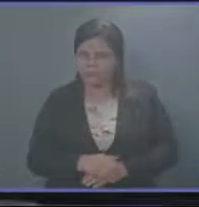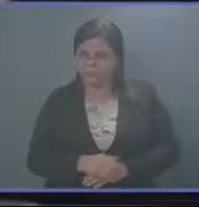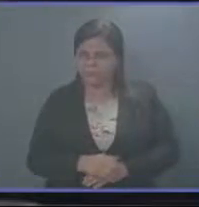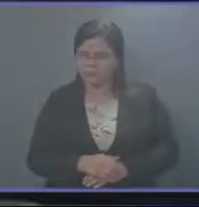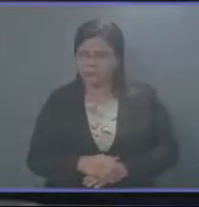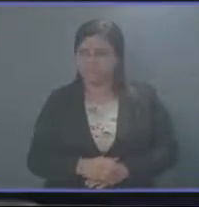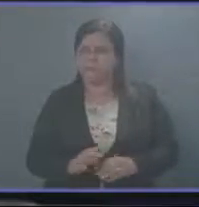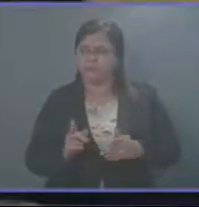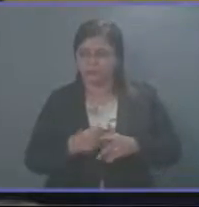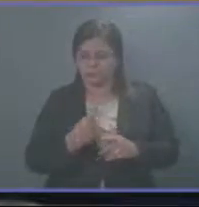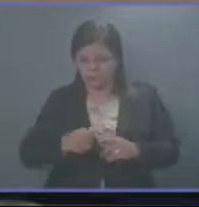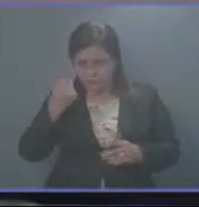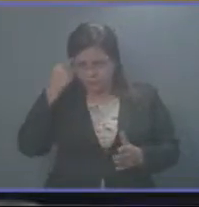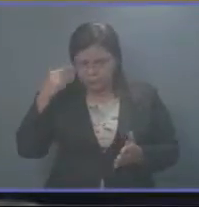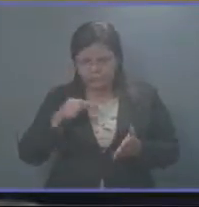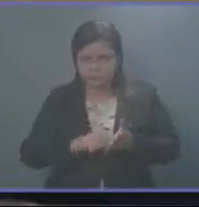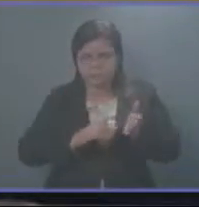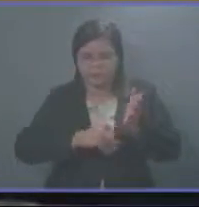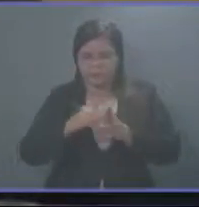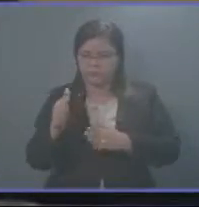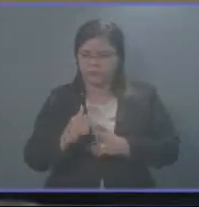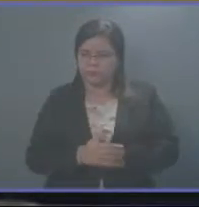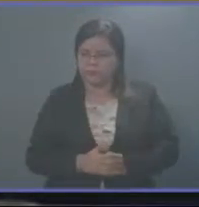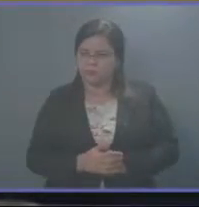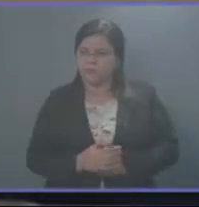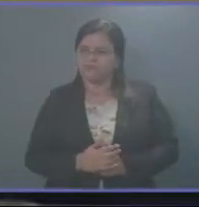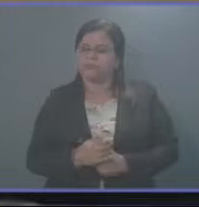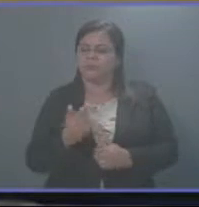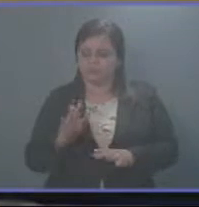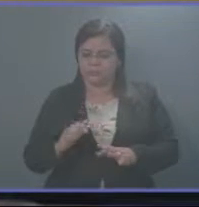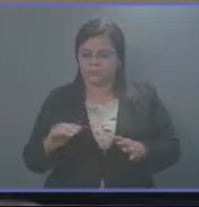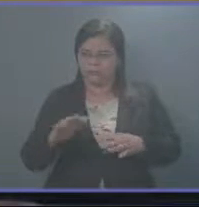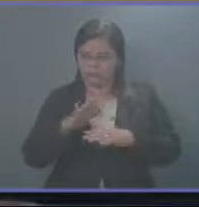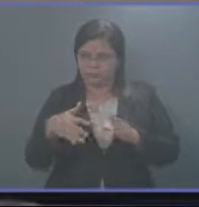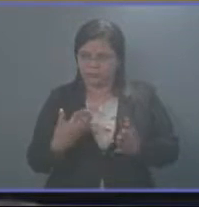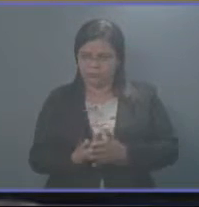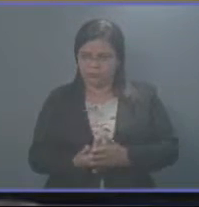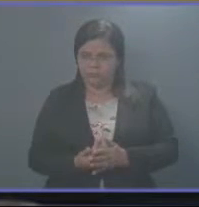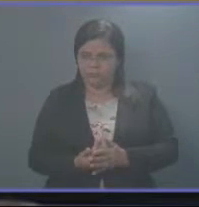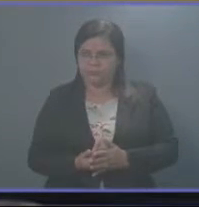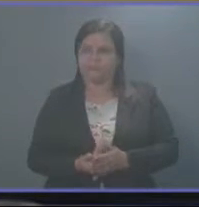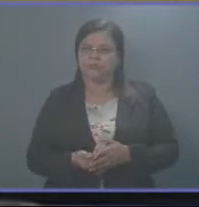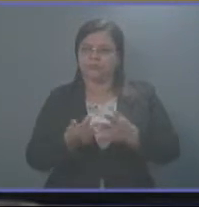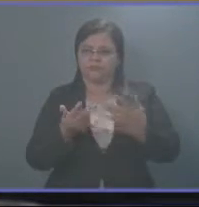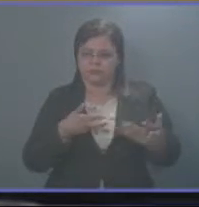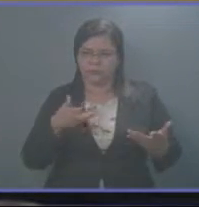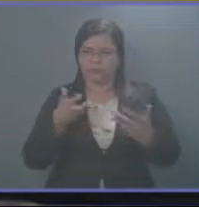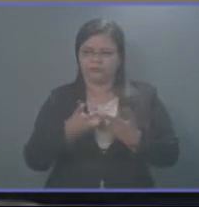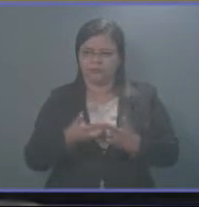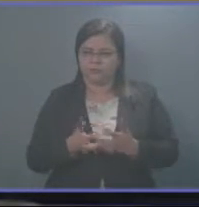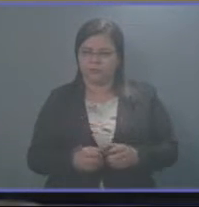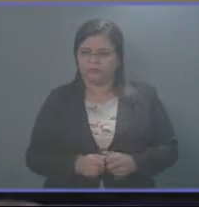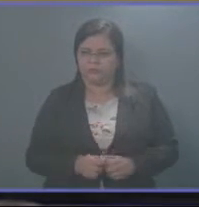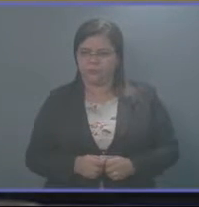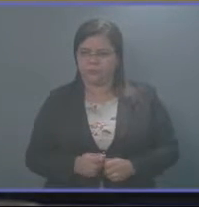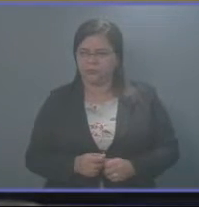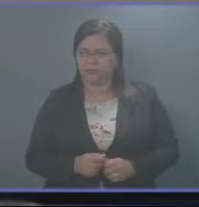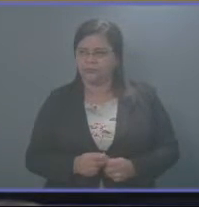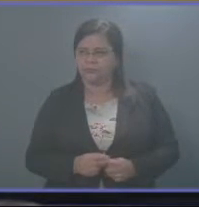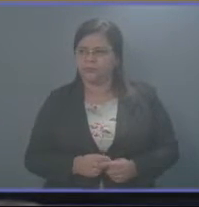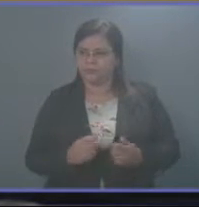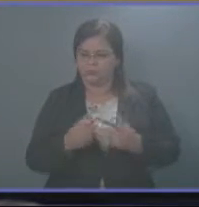aras de evitar la suspensión o interrupción de la prestación del servicio de transporte público de pasajeros en la modalidad de